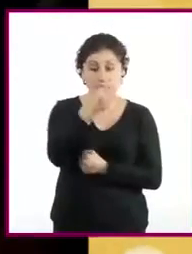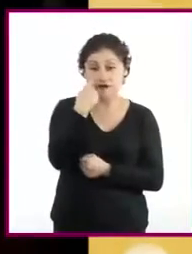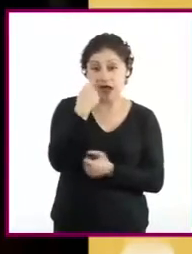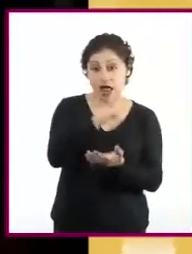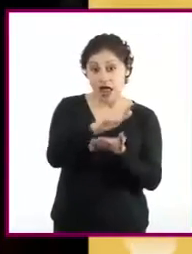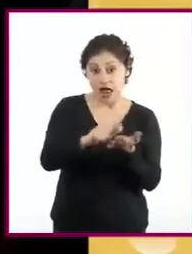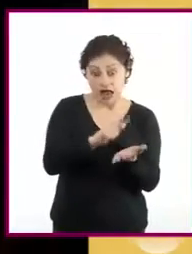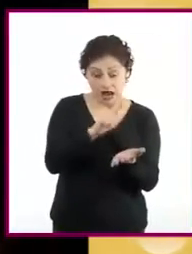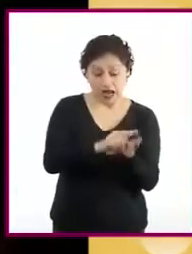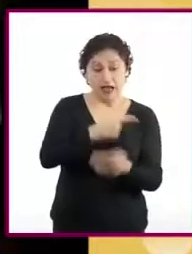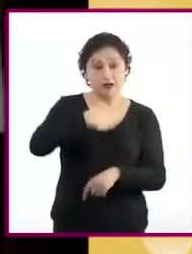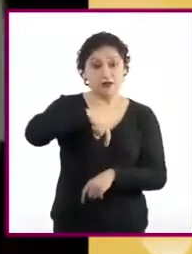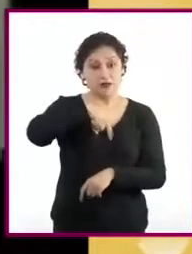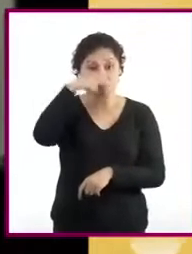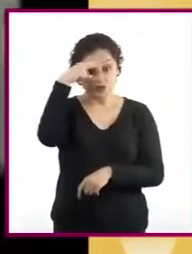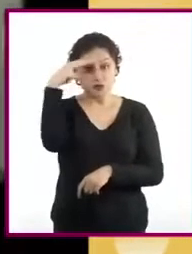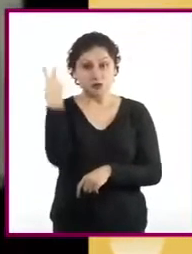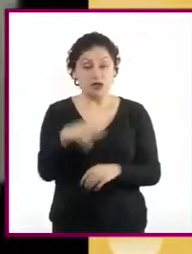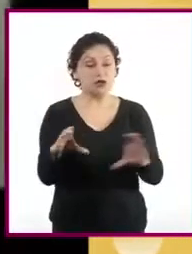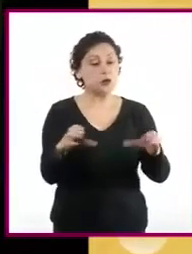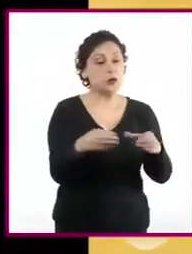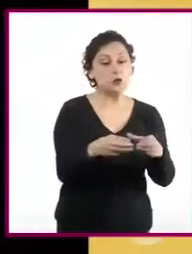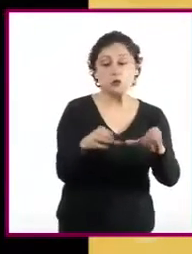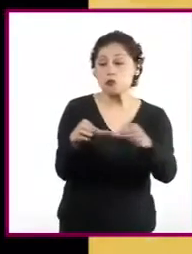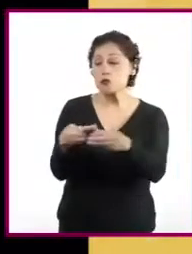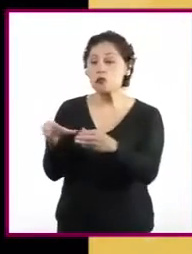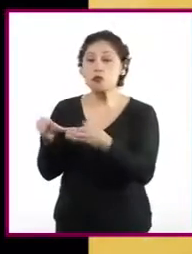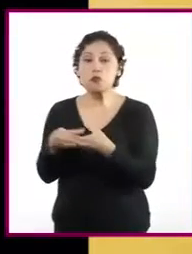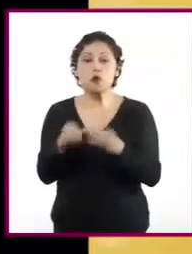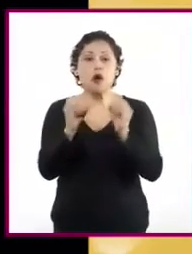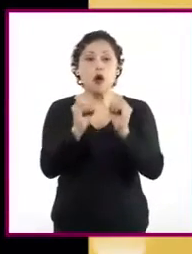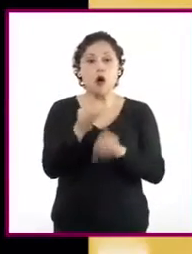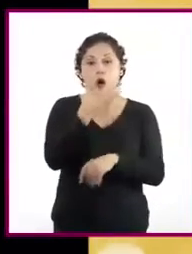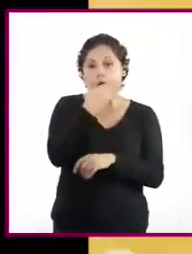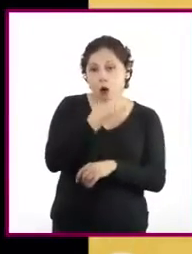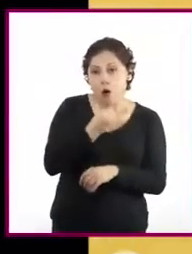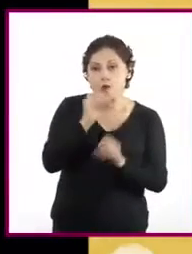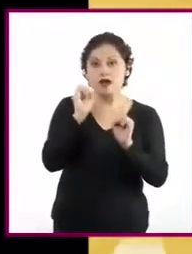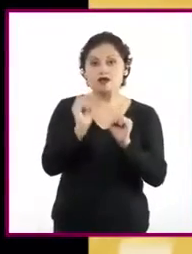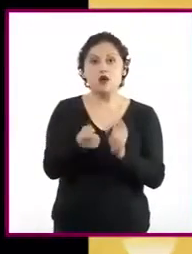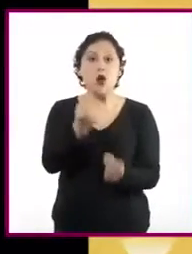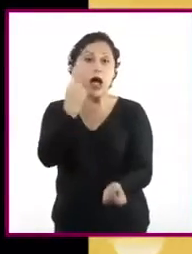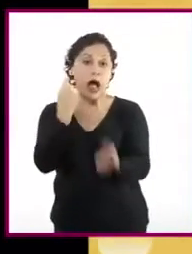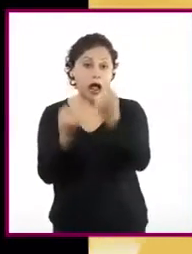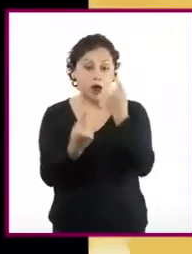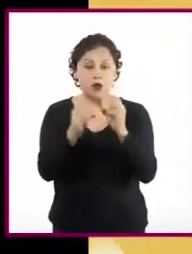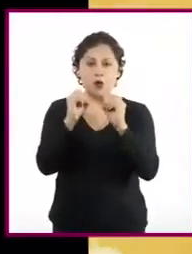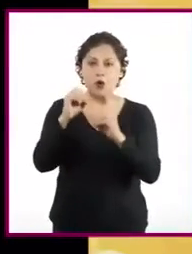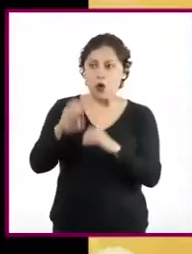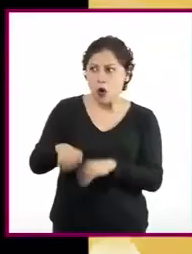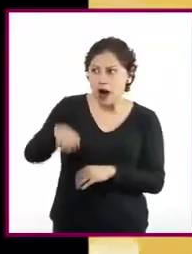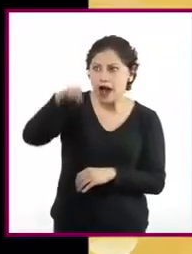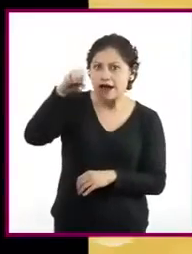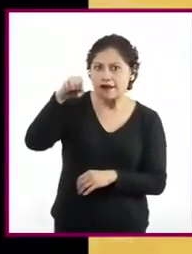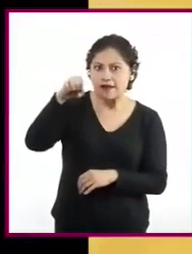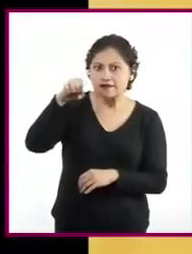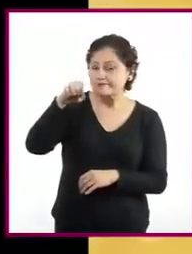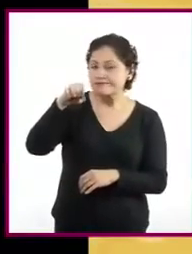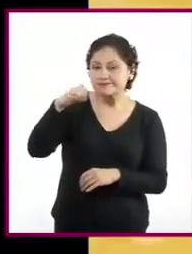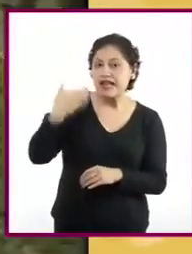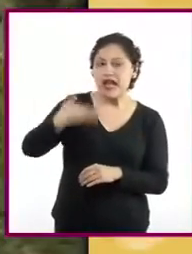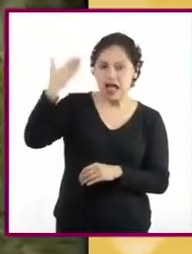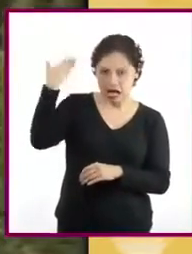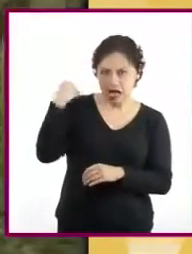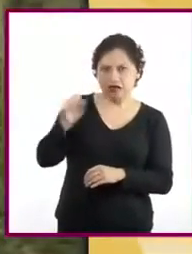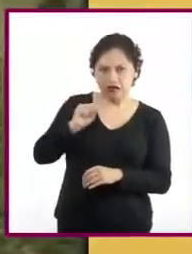de gente, como un grupo de ciudadanos o los hombres o los individuos que alcancen cierta edad, como se ha hecho en otras épocas